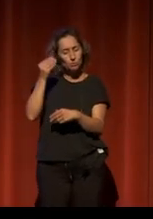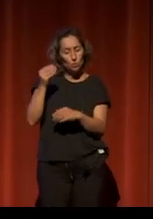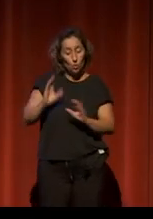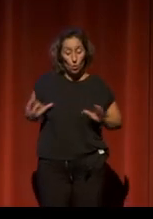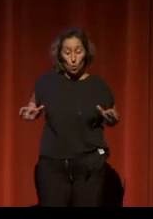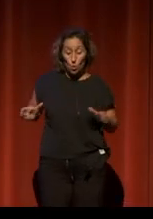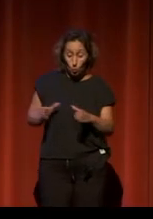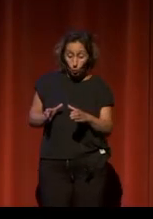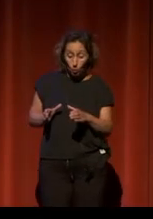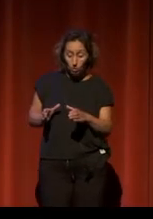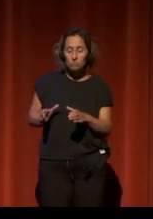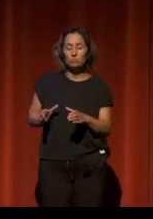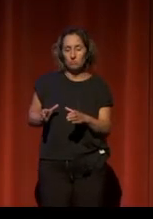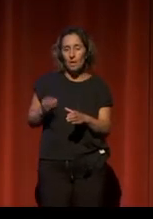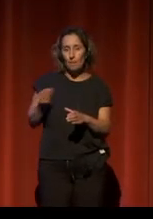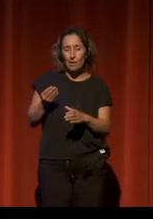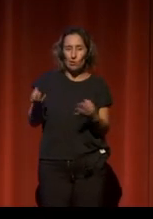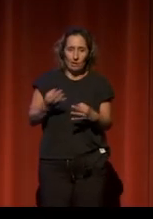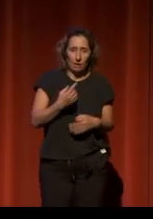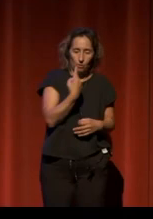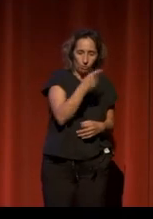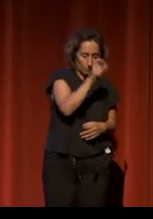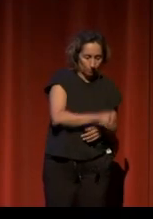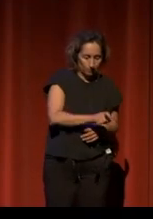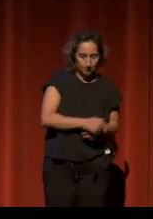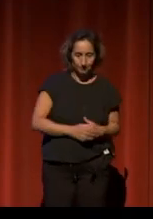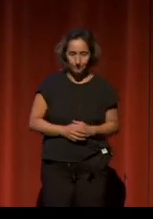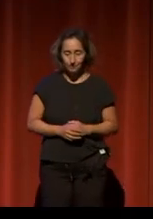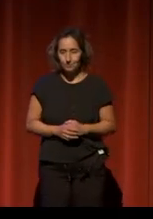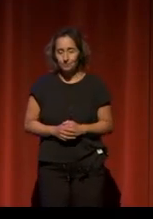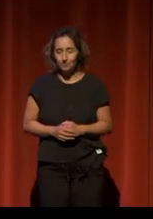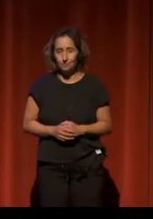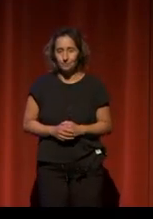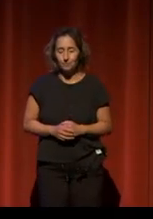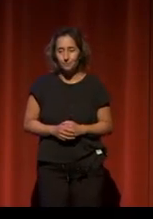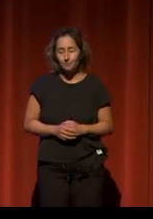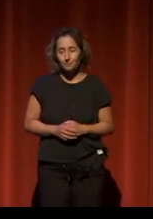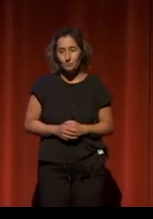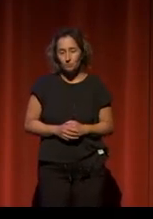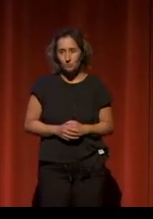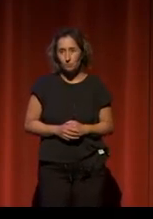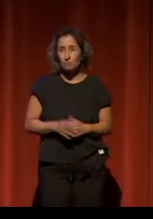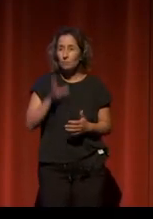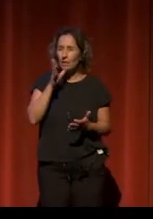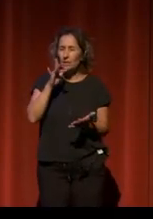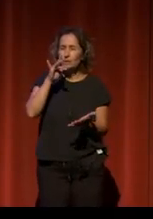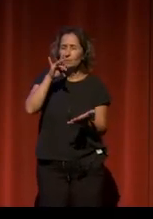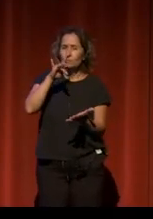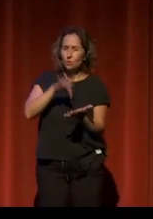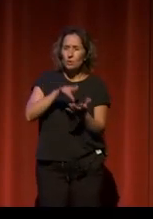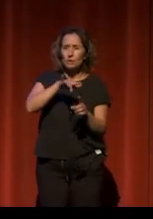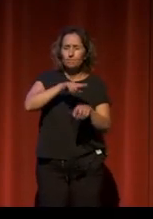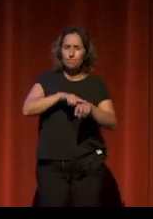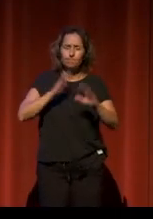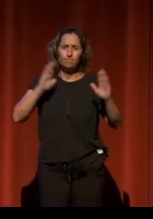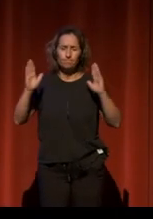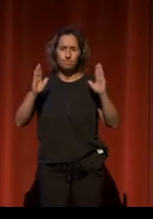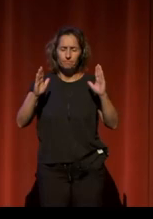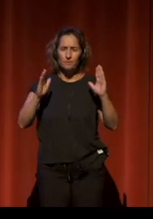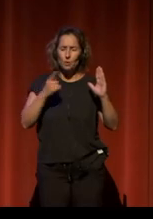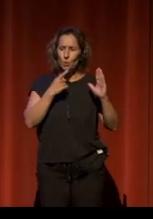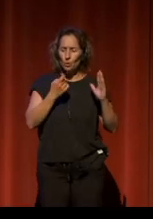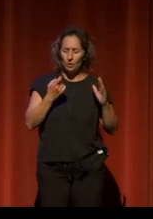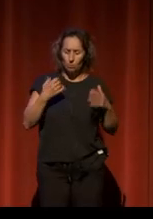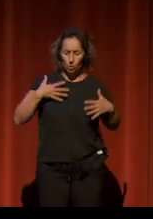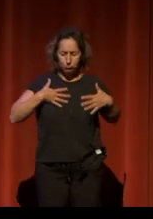juntos que por separado estamos no obstante ante un momento complicado no que podemos definir de Tsunami de